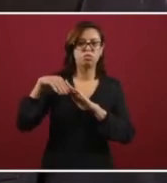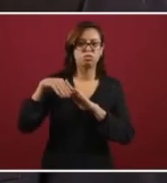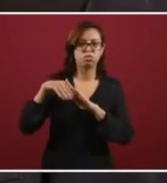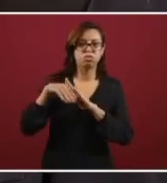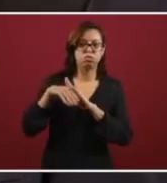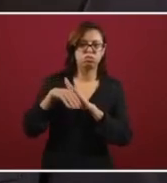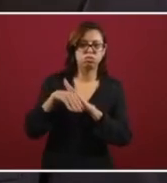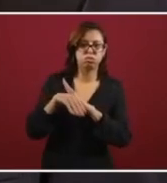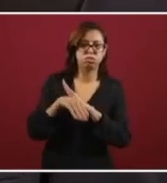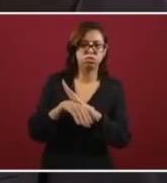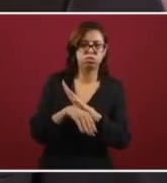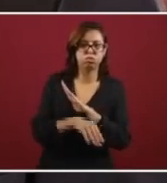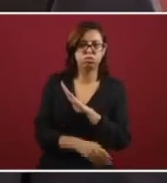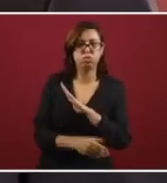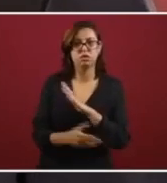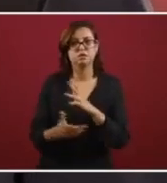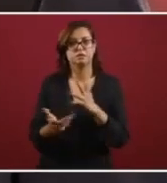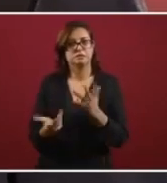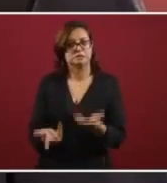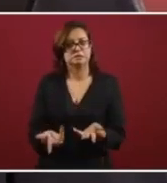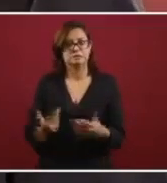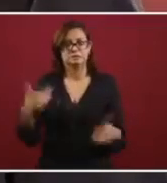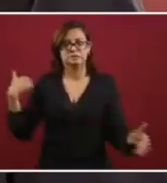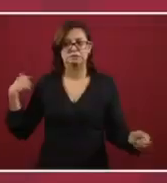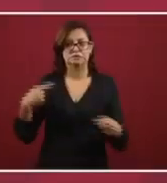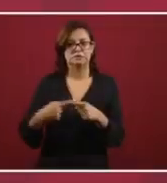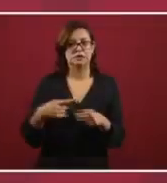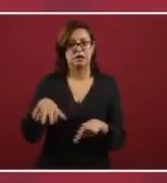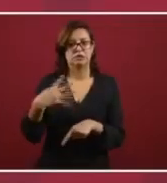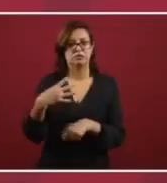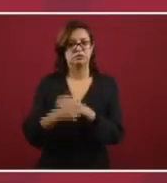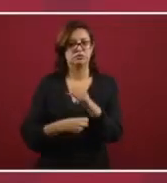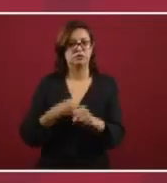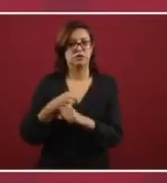que inició hace 14 años